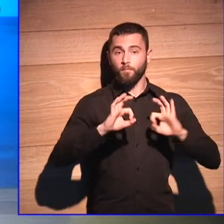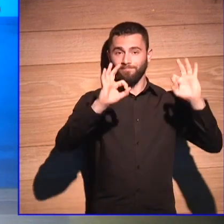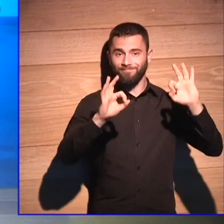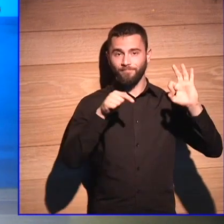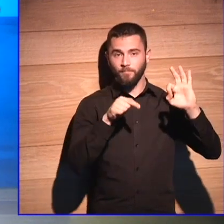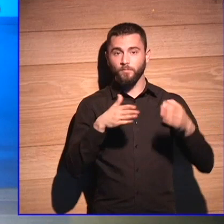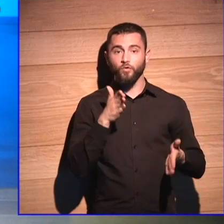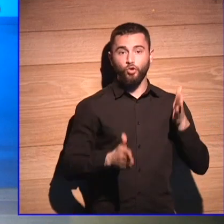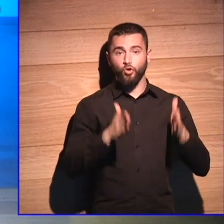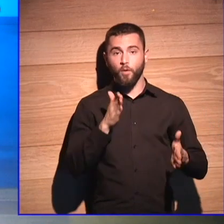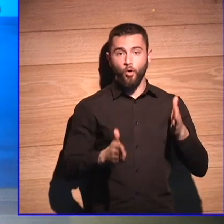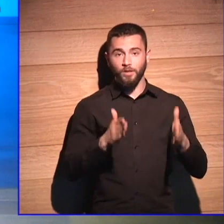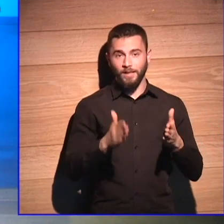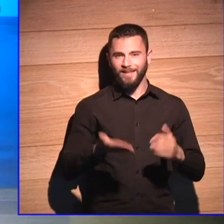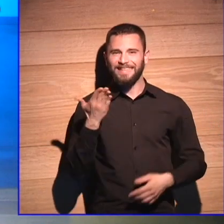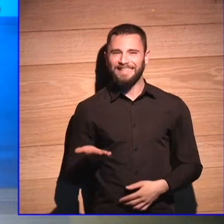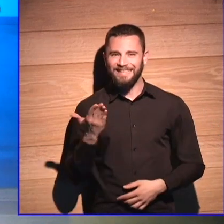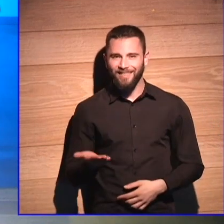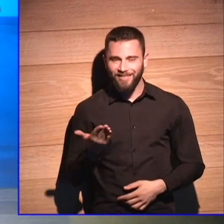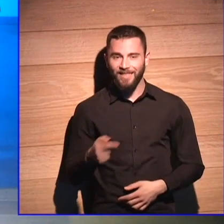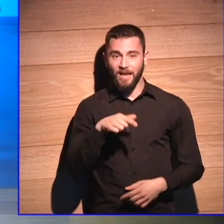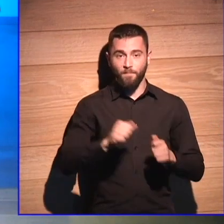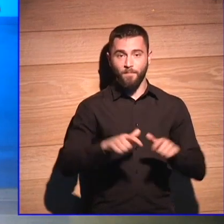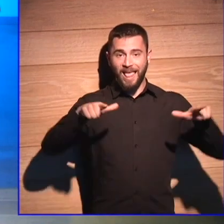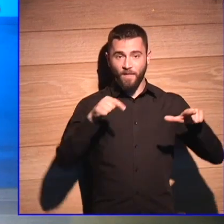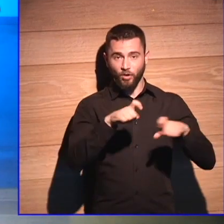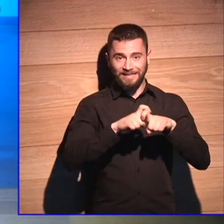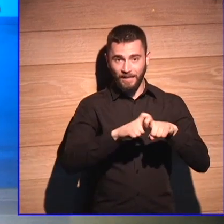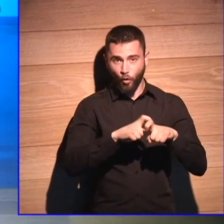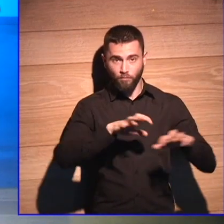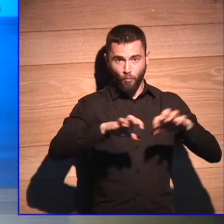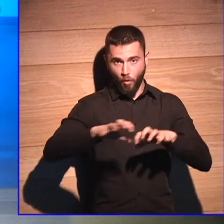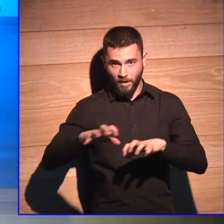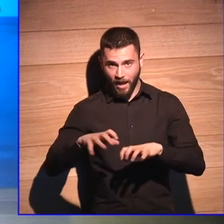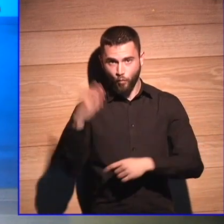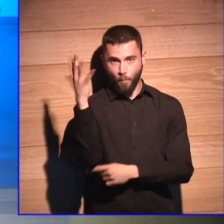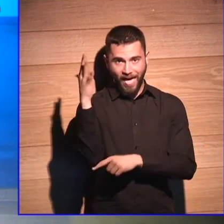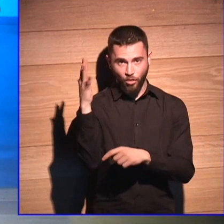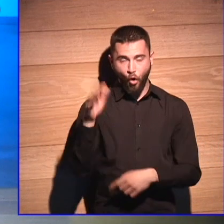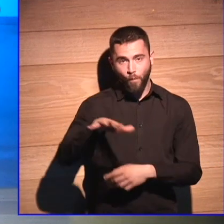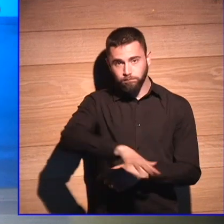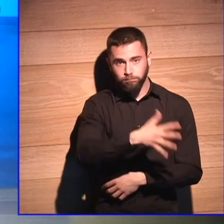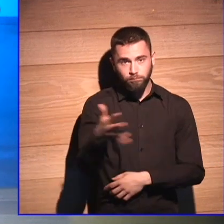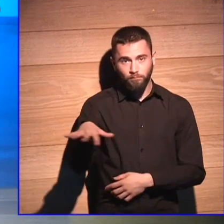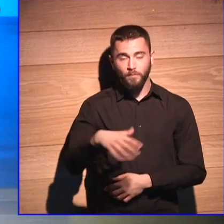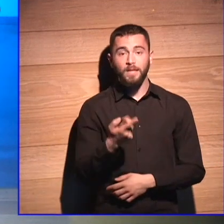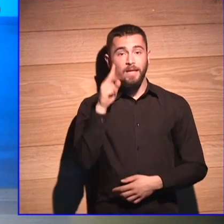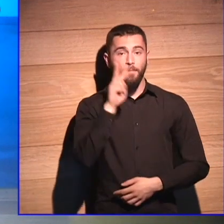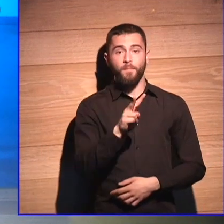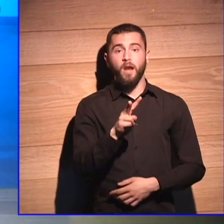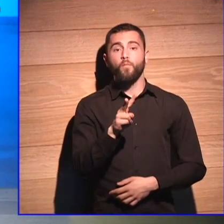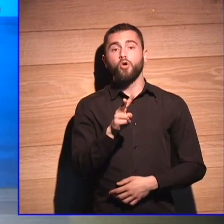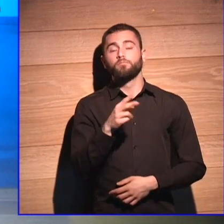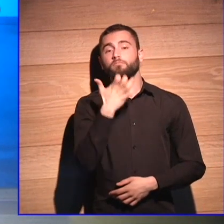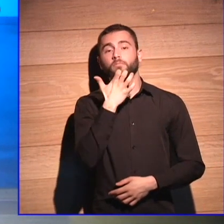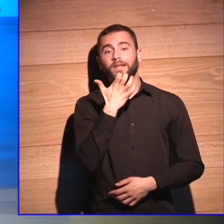trabaja en robótica asistencial con este tipo de plataformas que son móviles, con un brazo y, como veremos,